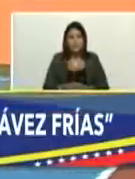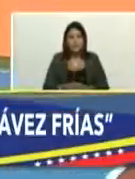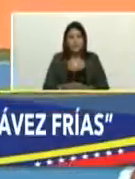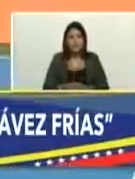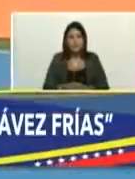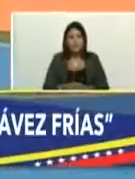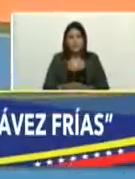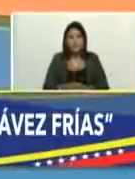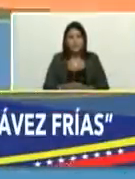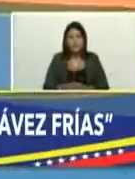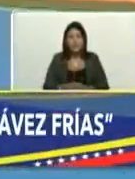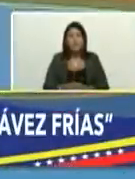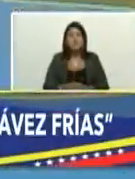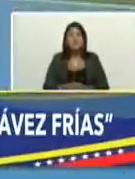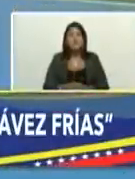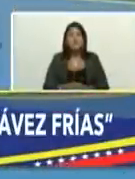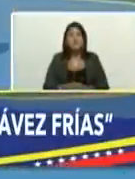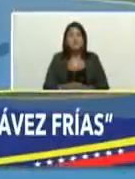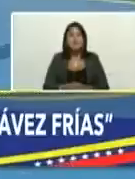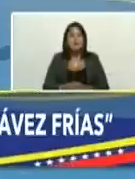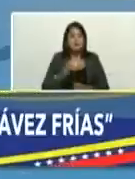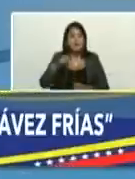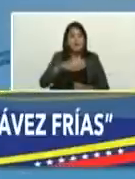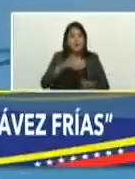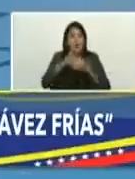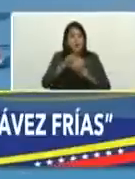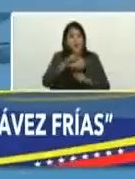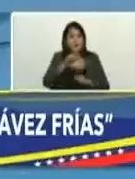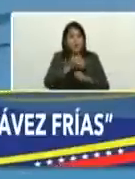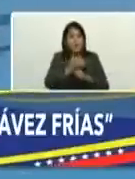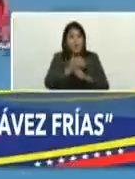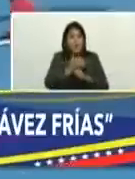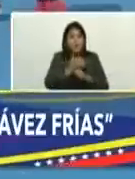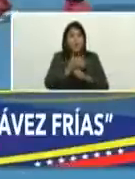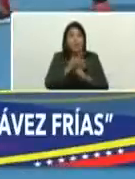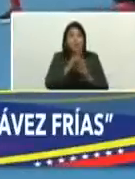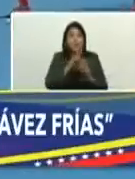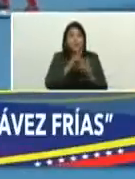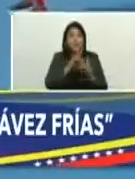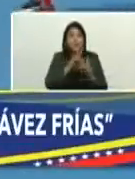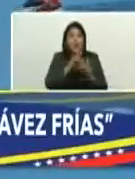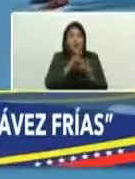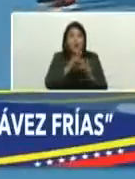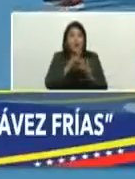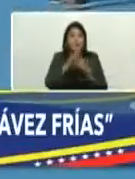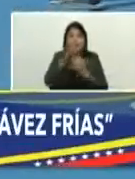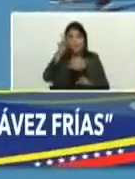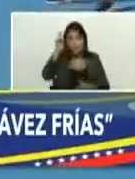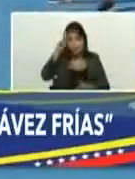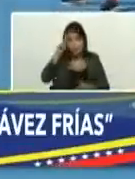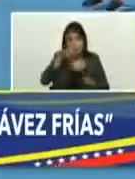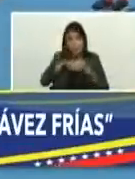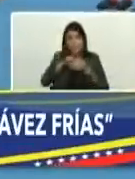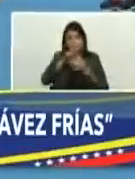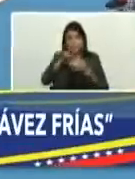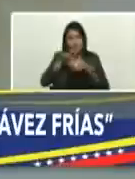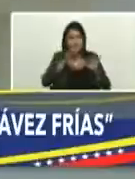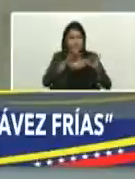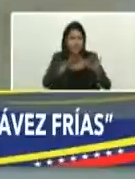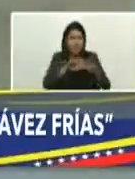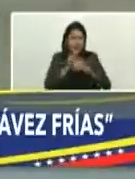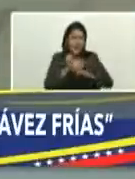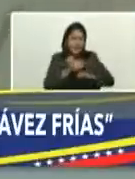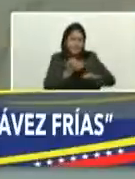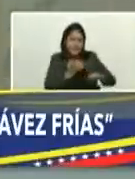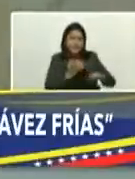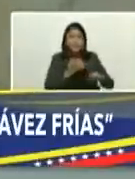presidente, estamos ingresando un personal nuevo, un personal de docentes, administrativos y obreros.